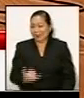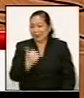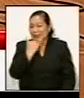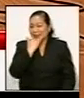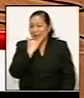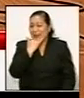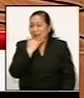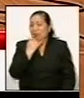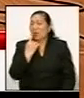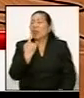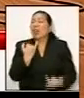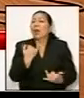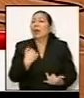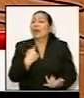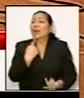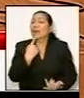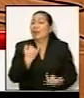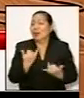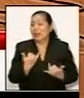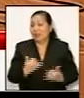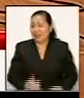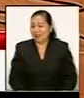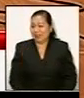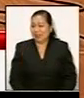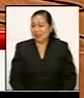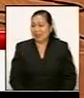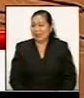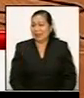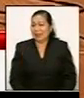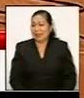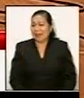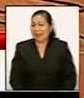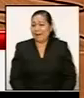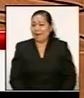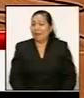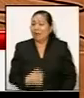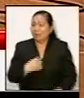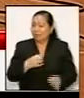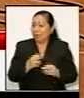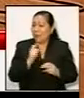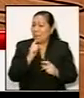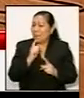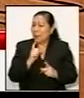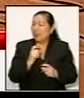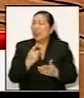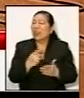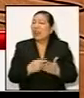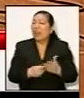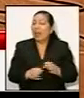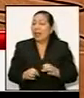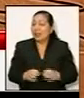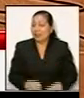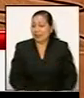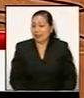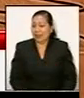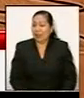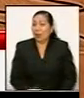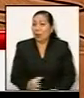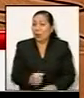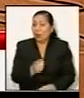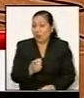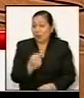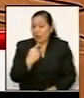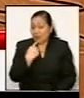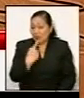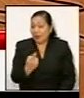errores y por qué hago la colación a estos errores en la pregunta de ahí qué acciones se tomó como usted